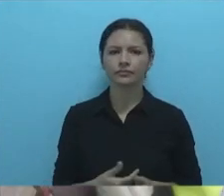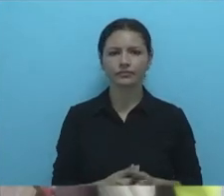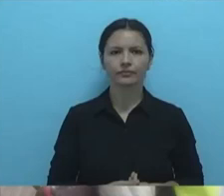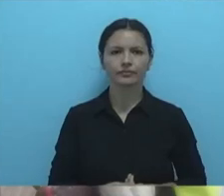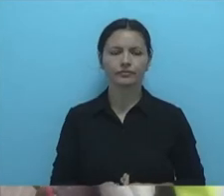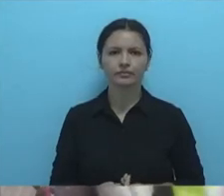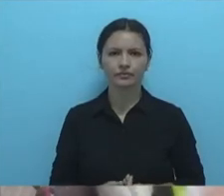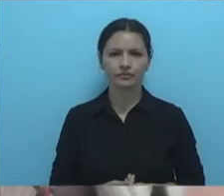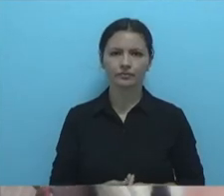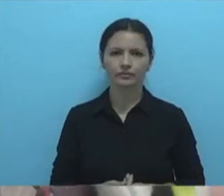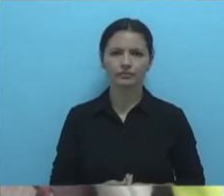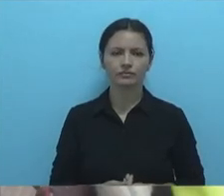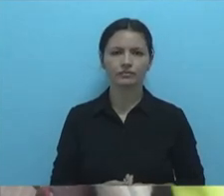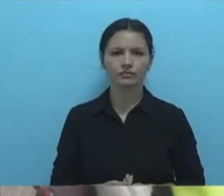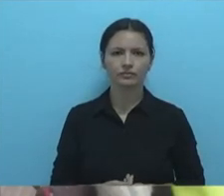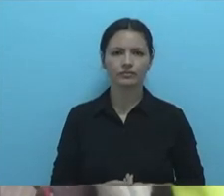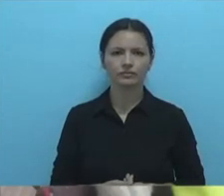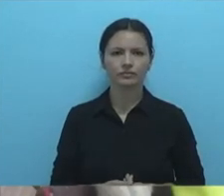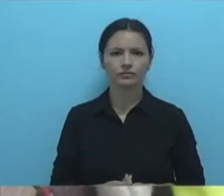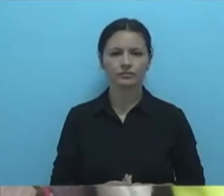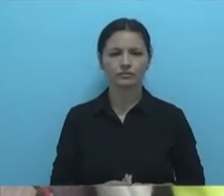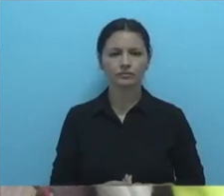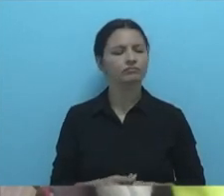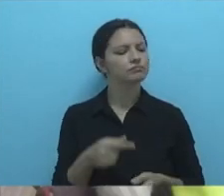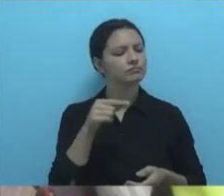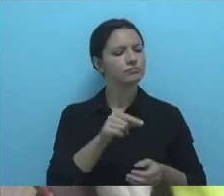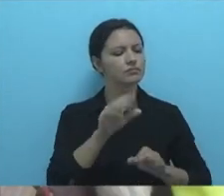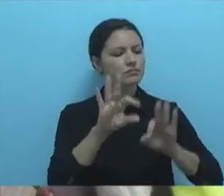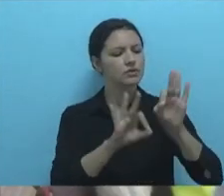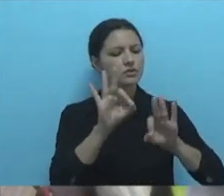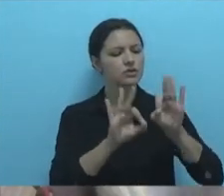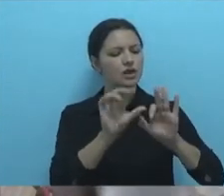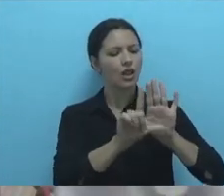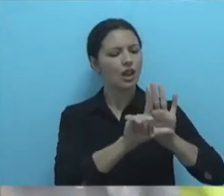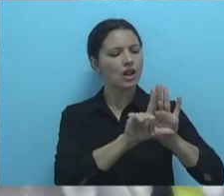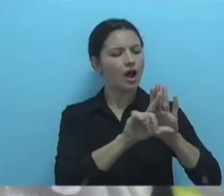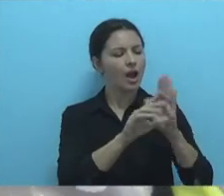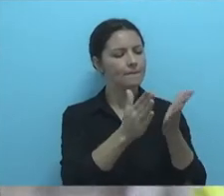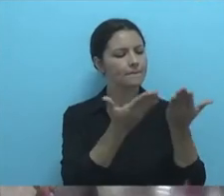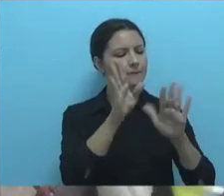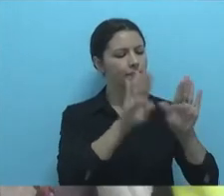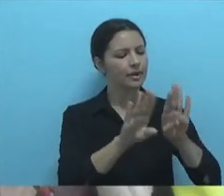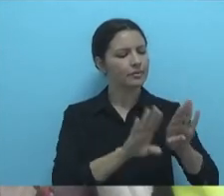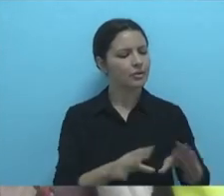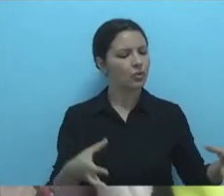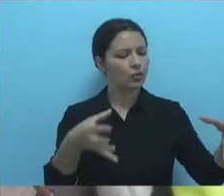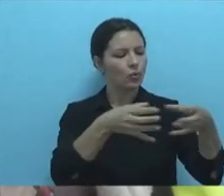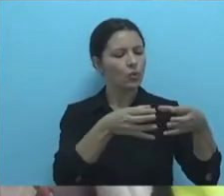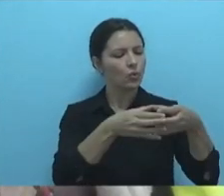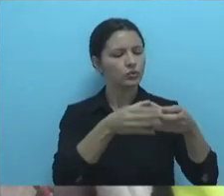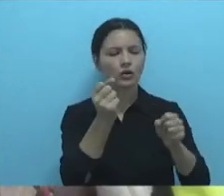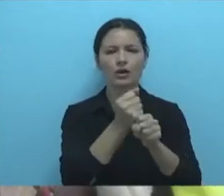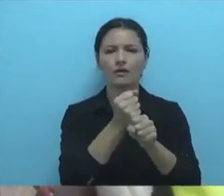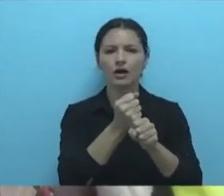hemos presentado este proyecto de ley elaborado por la mesa de trabajo